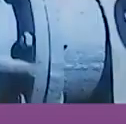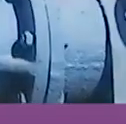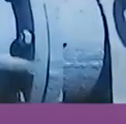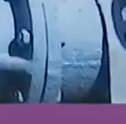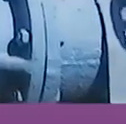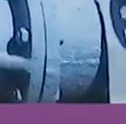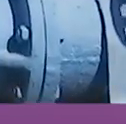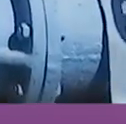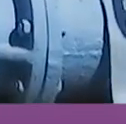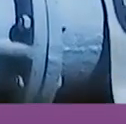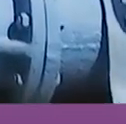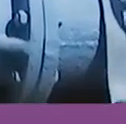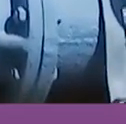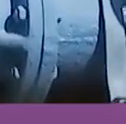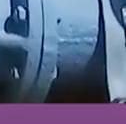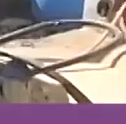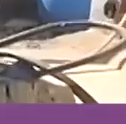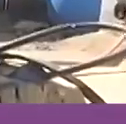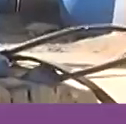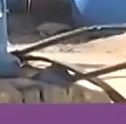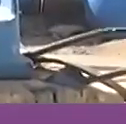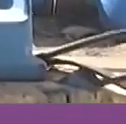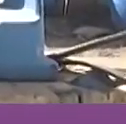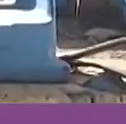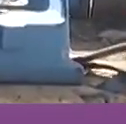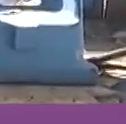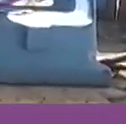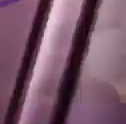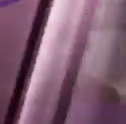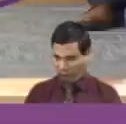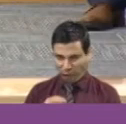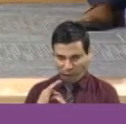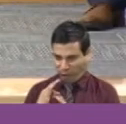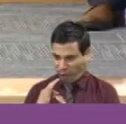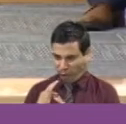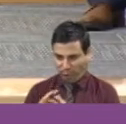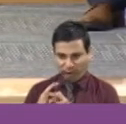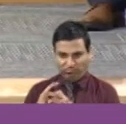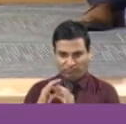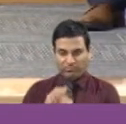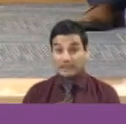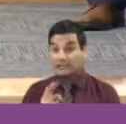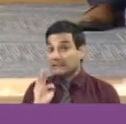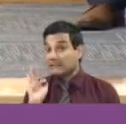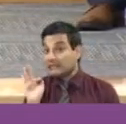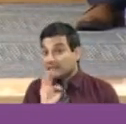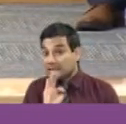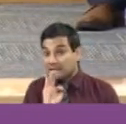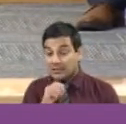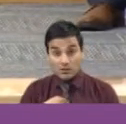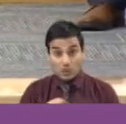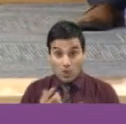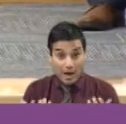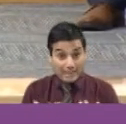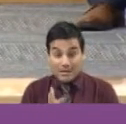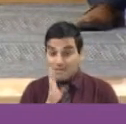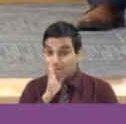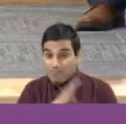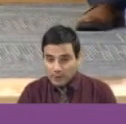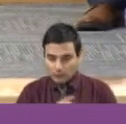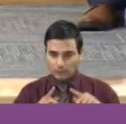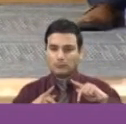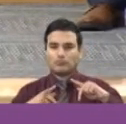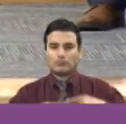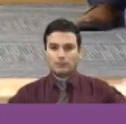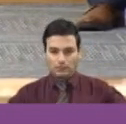la presencia de enfermedades gastrointestinales entre la población. Este lunes 3 de abril se realizó la toma de protesta de Guadalupe